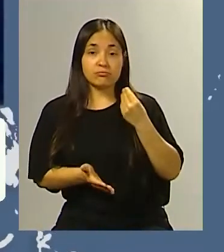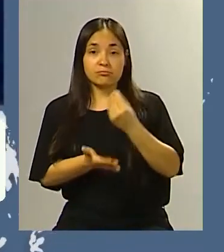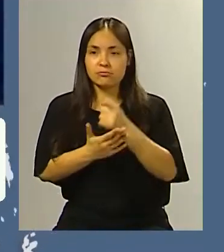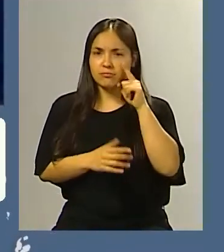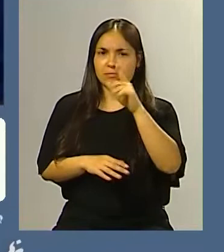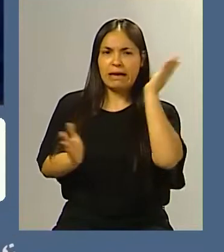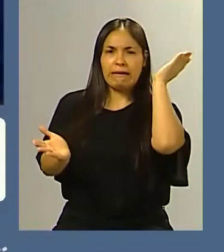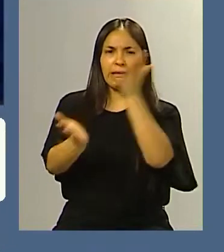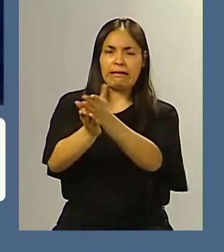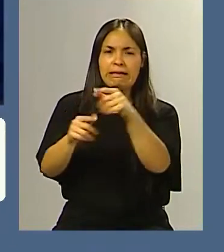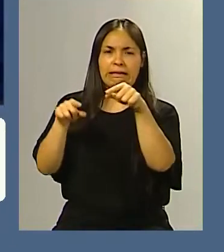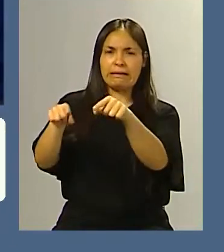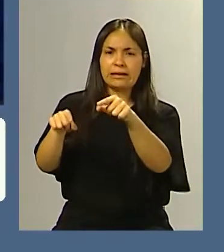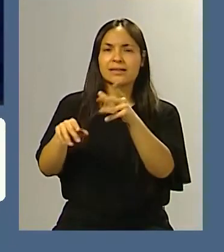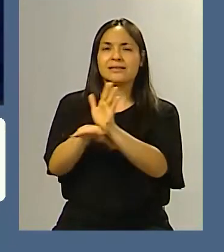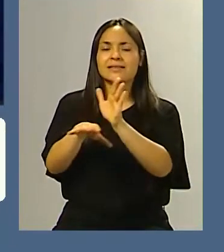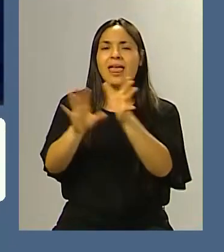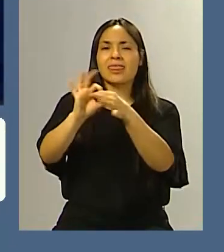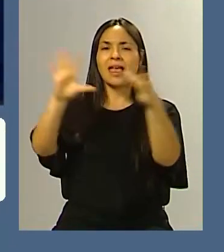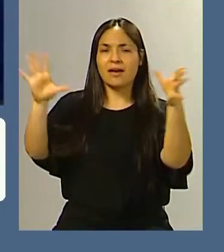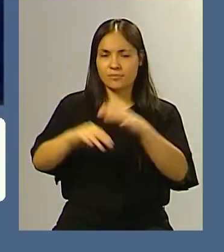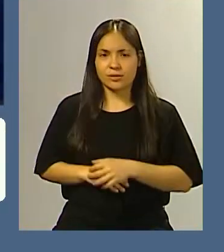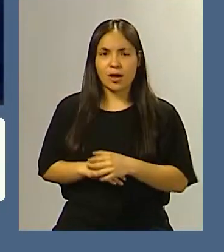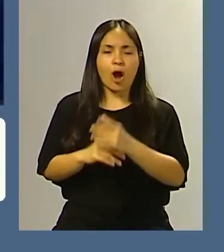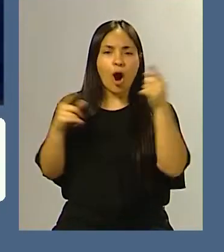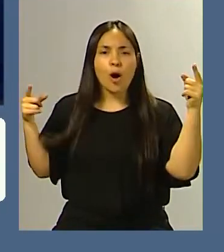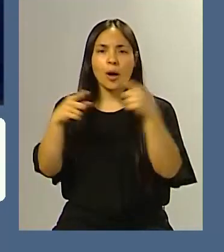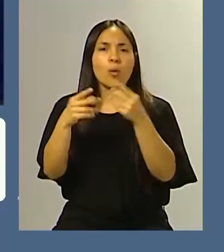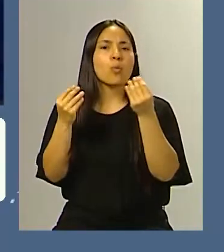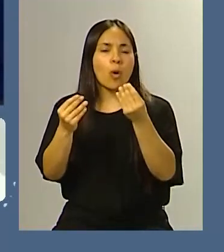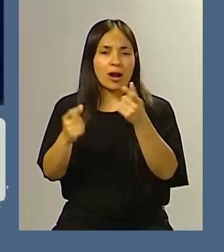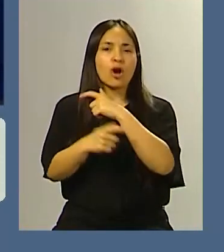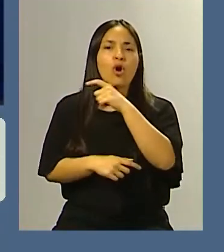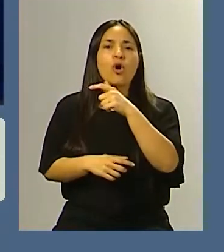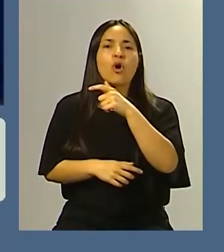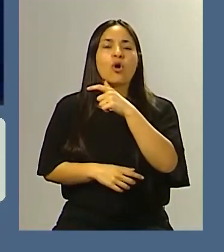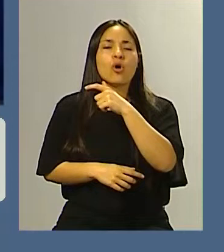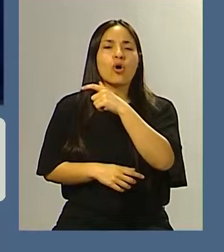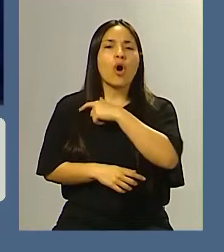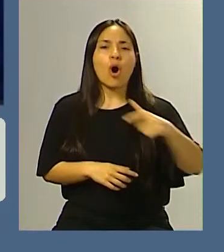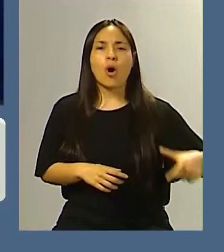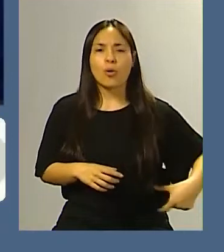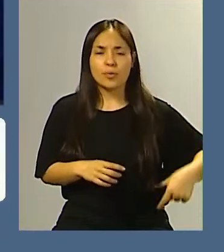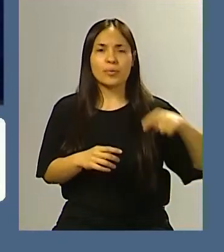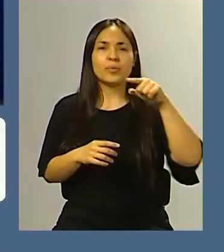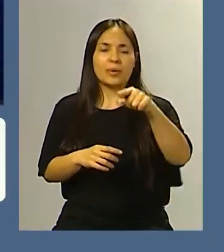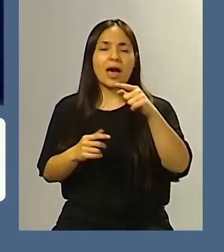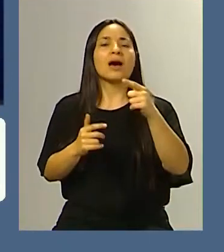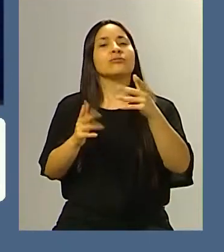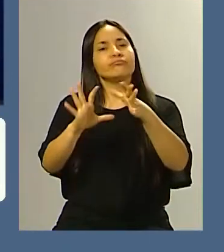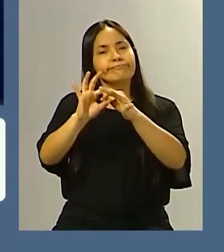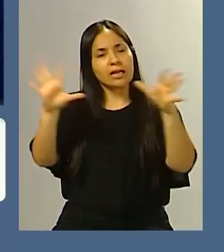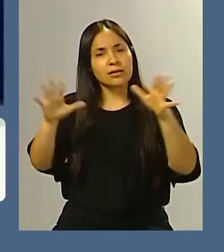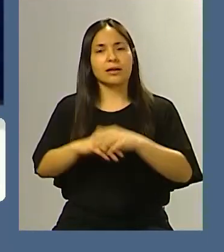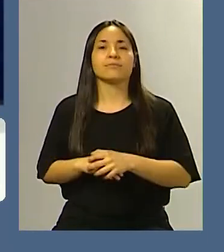carácter ejemplar y muy republicano, apuntando a por dónde el gobierno Lula deberá efectivamente reconstruirse.